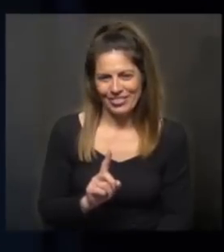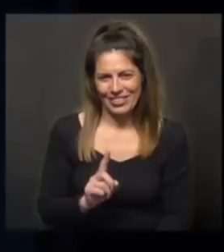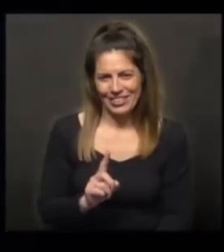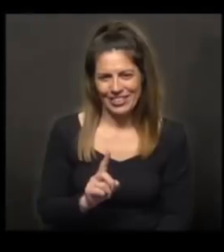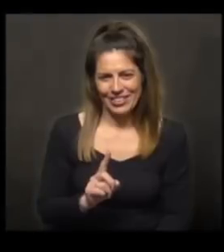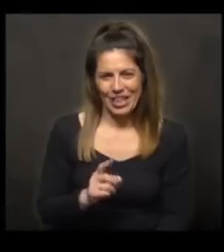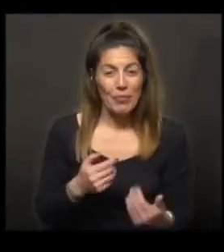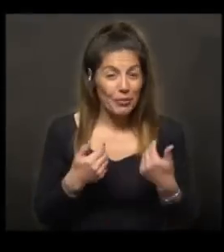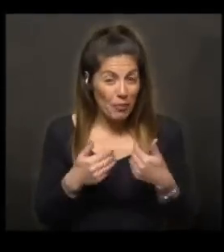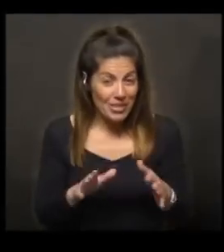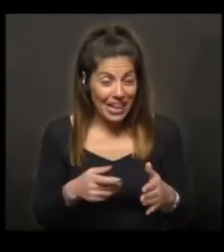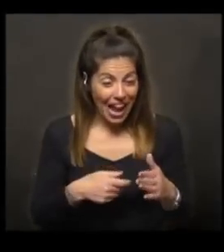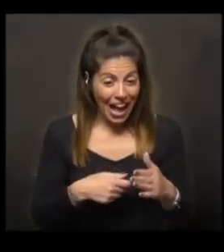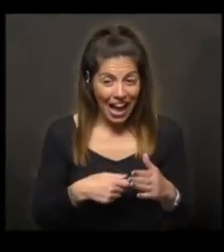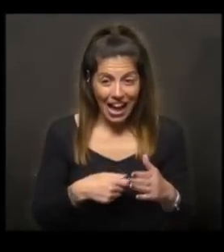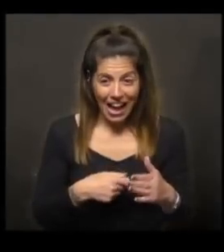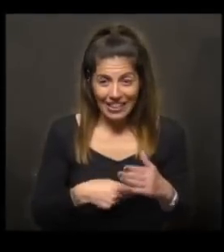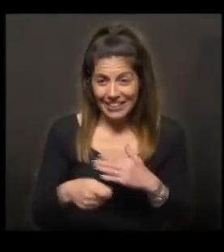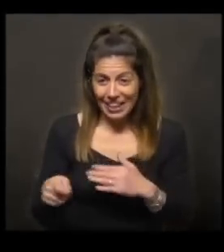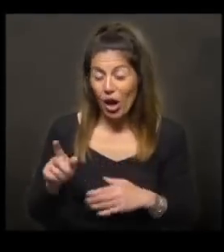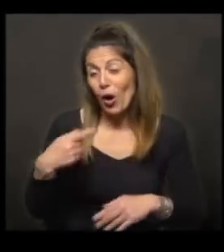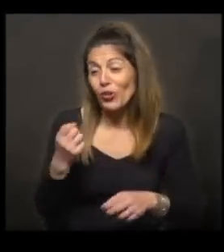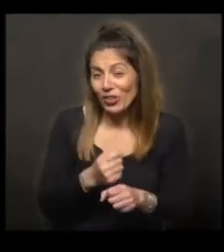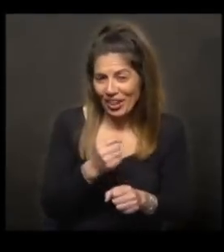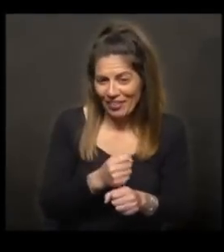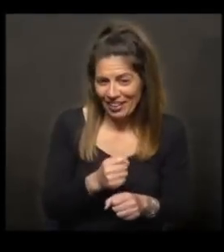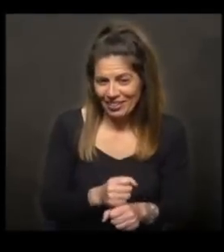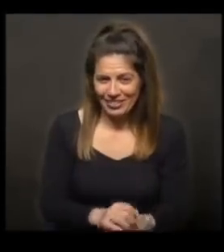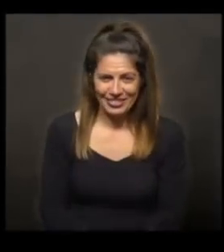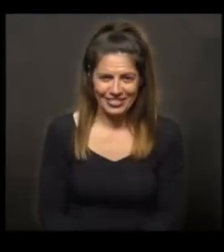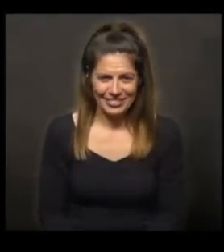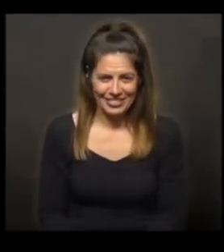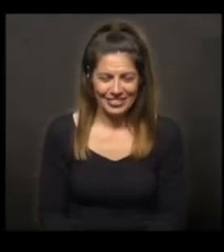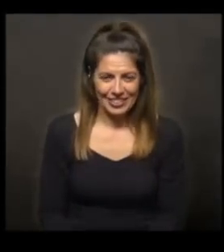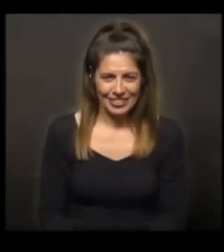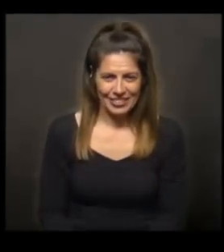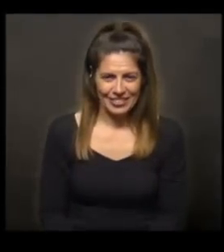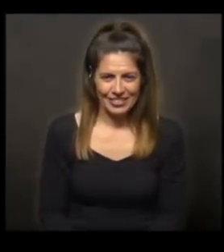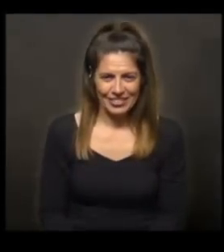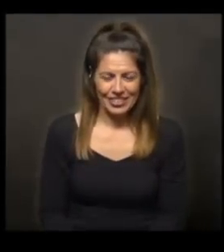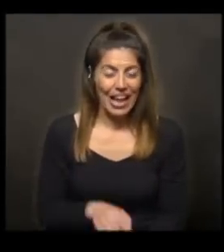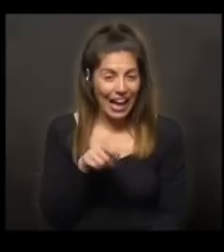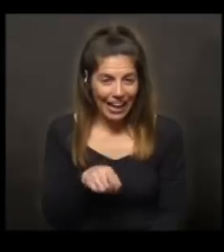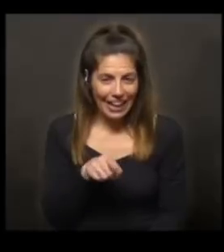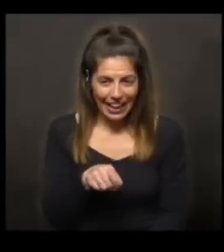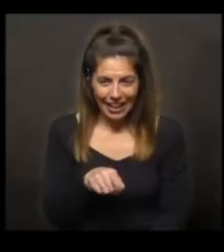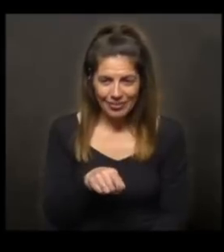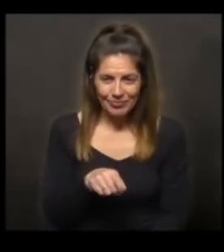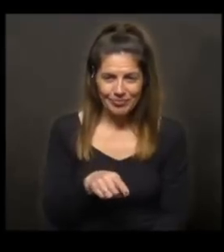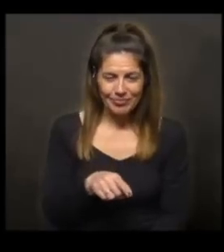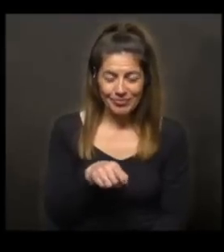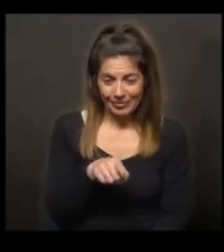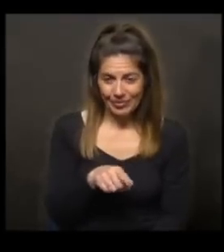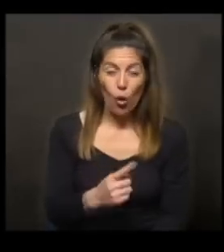que tenemos que empezar a hacer a tirar las cartas y tengo otro laburos tarotista No acá abajo de estas cartas